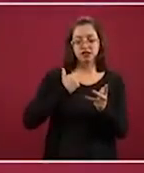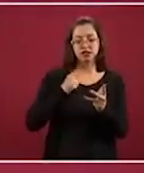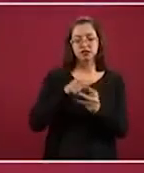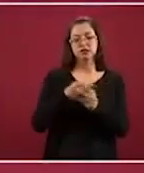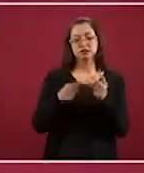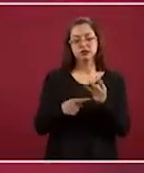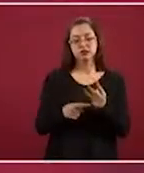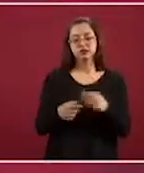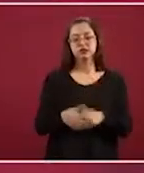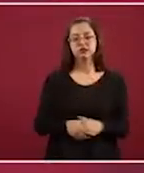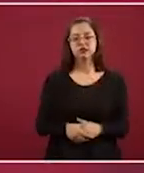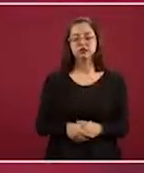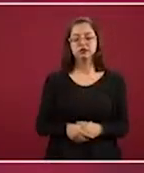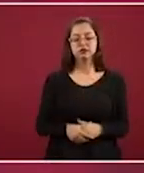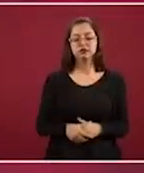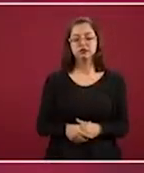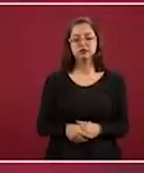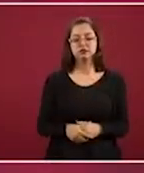Es